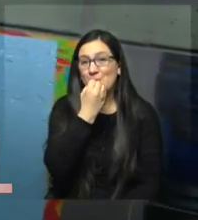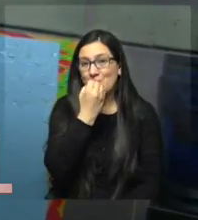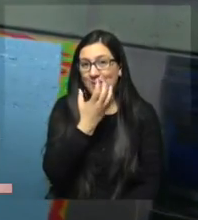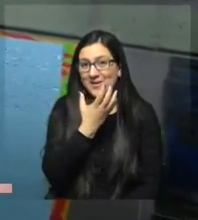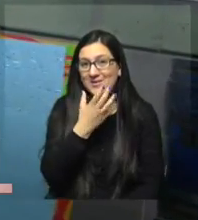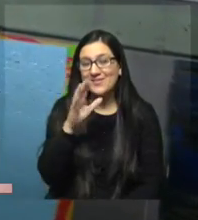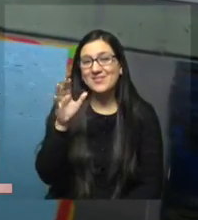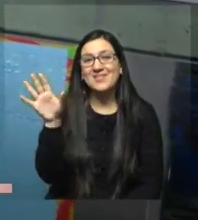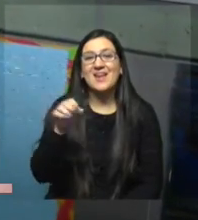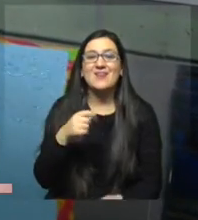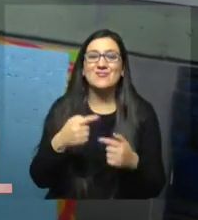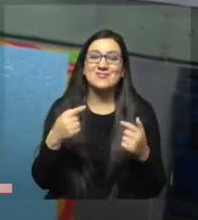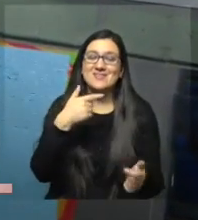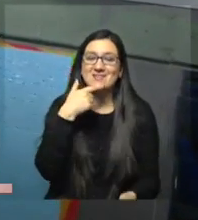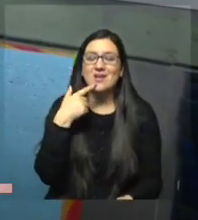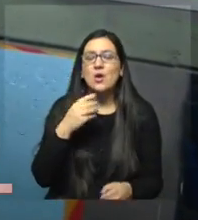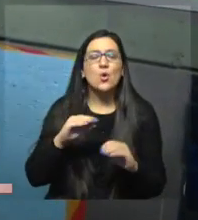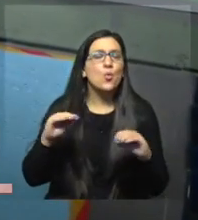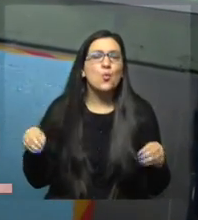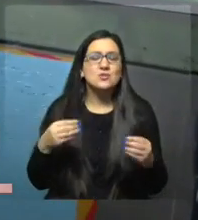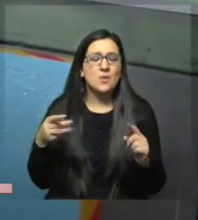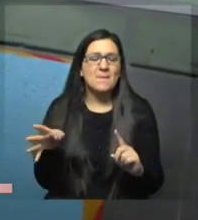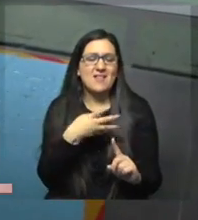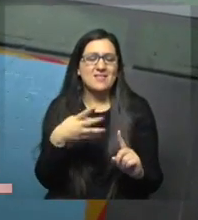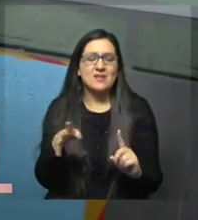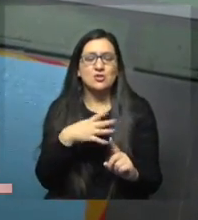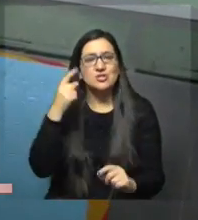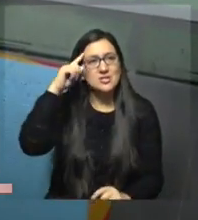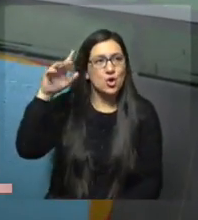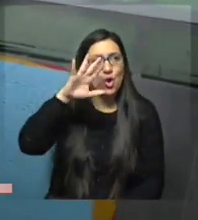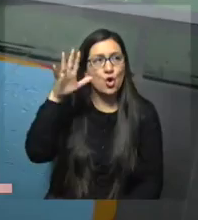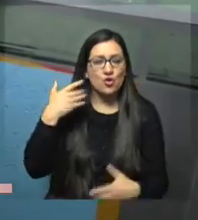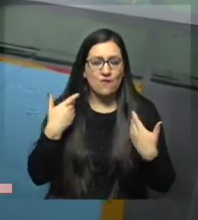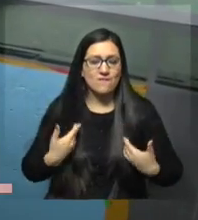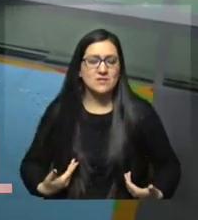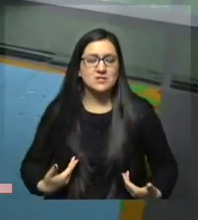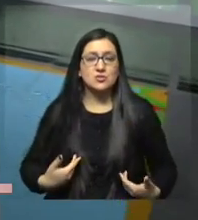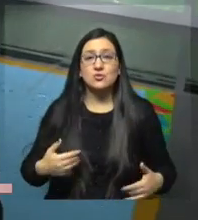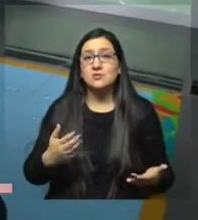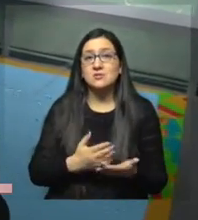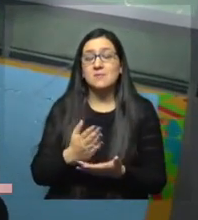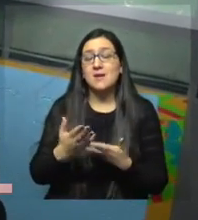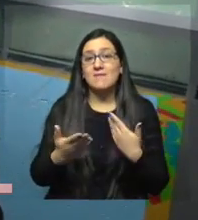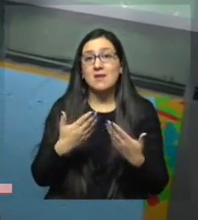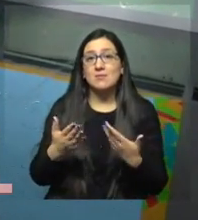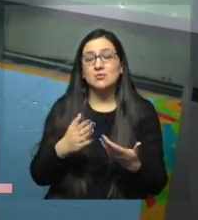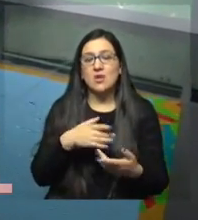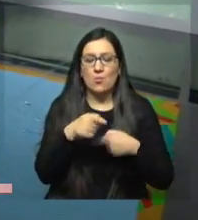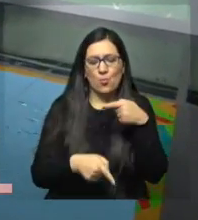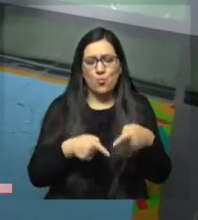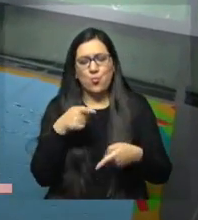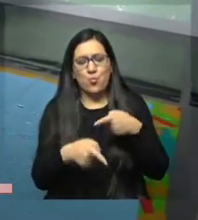mal. Sí. ¿De qué tipo de maltrato estamos hablando? ¿Psicológico, físico? Siempre hablamos, bueno, en la adolescente se da mucho más el bullying que en